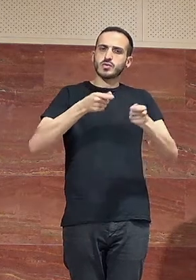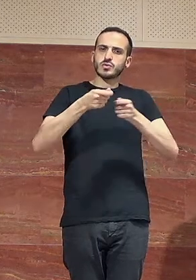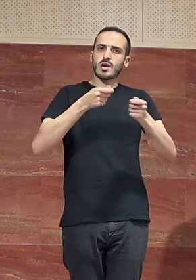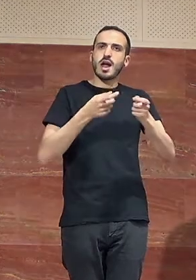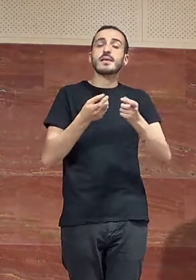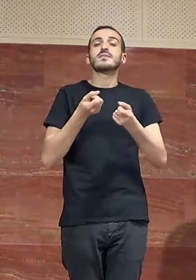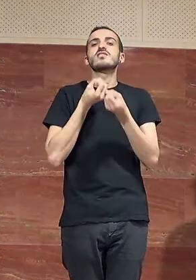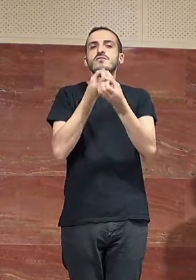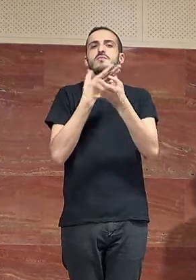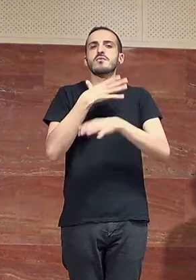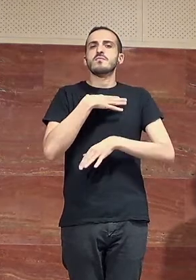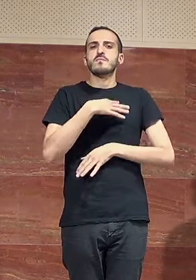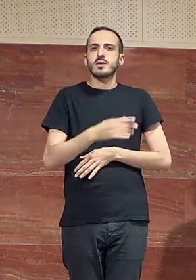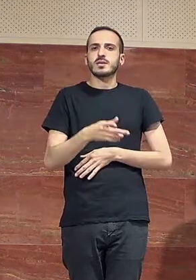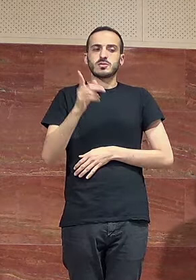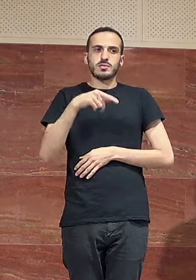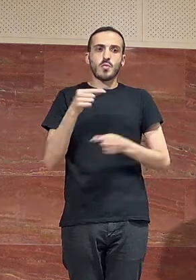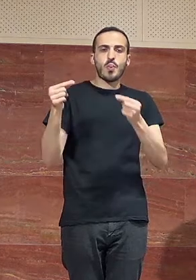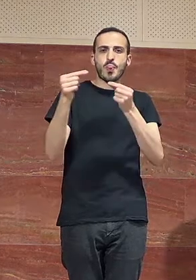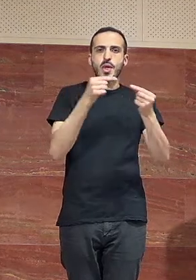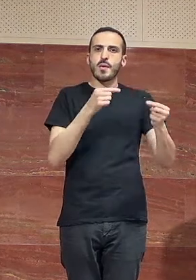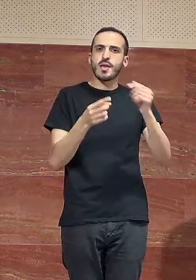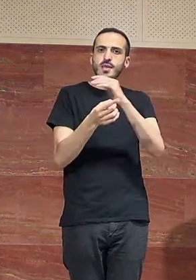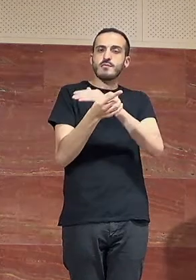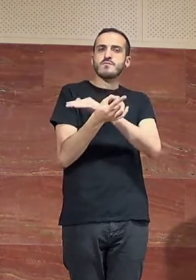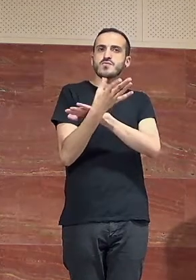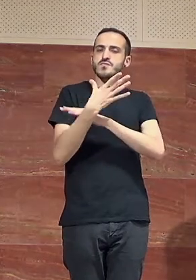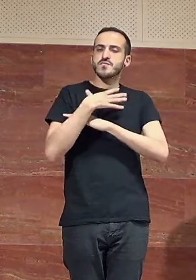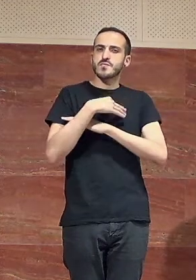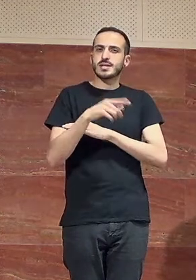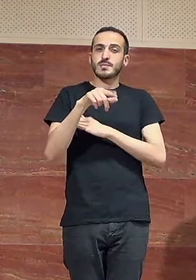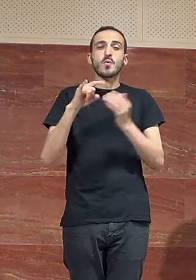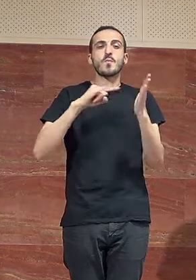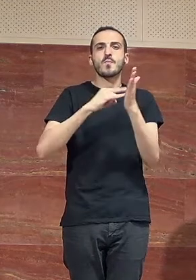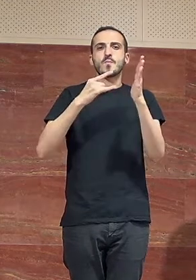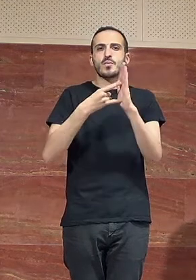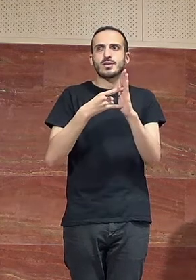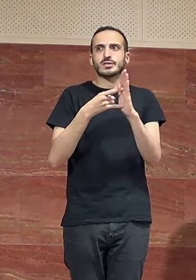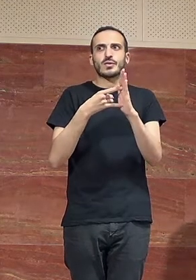información, tiene que poderse producir debate inesperado y tiene que poderse producir un proyecto no planificado a